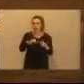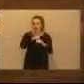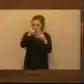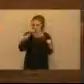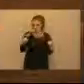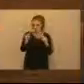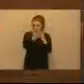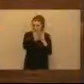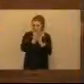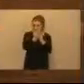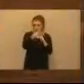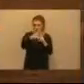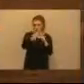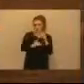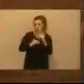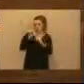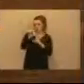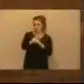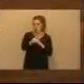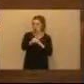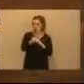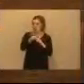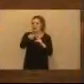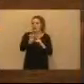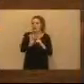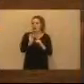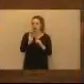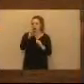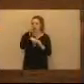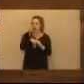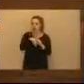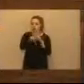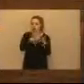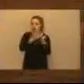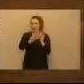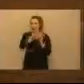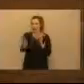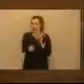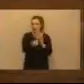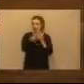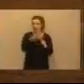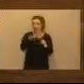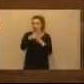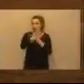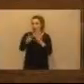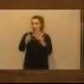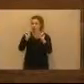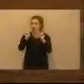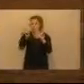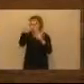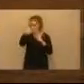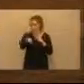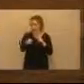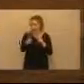el grado superior y, por otra parte, la introducción de otras especialidades. Respecto a la situación del profesorado, como sabe, los estudios